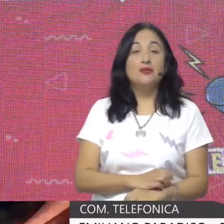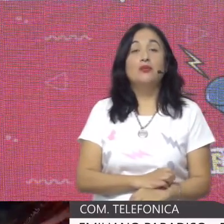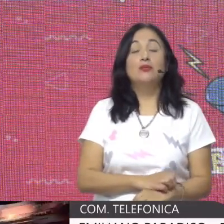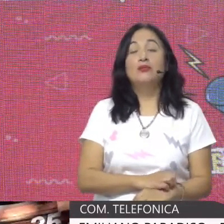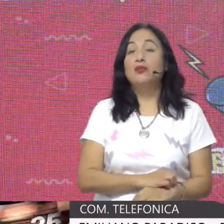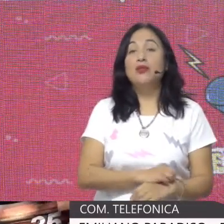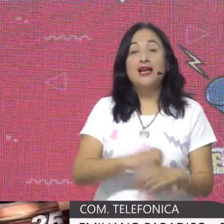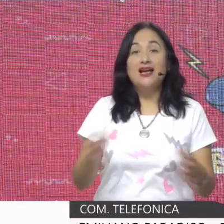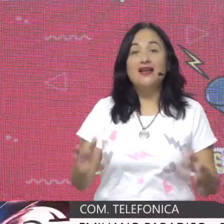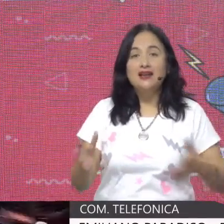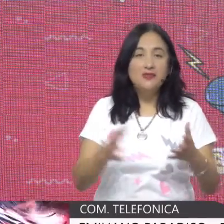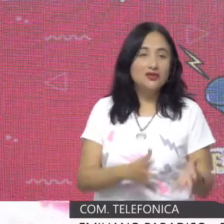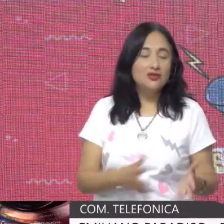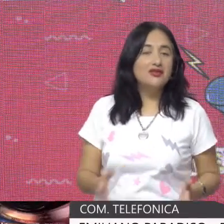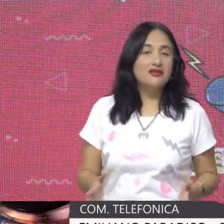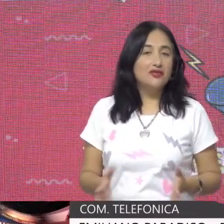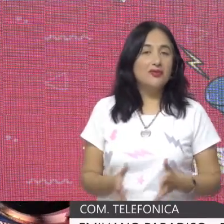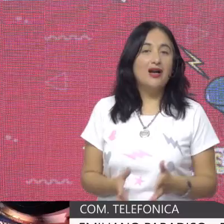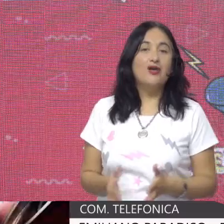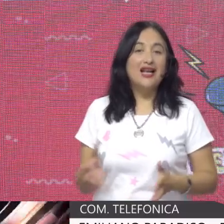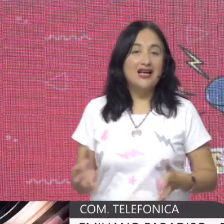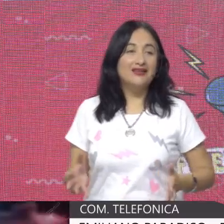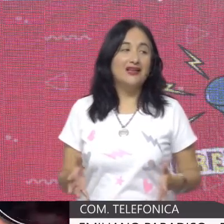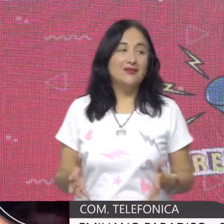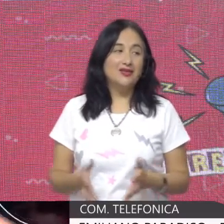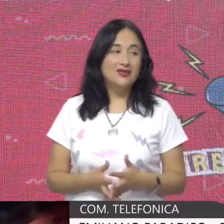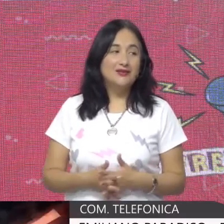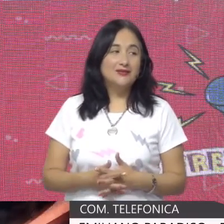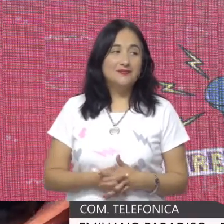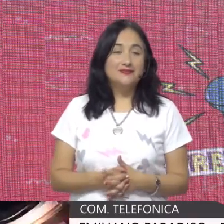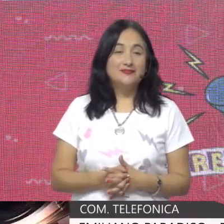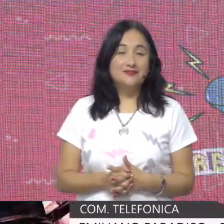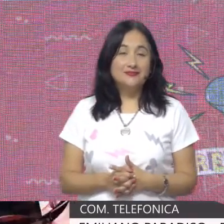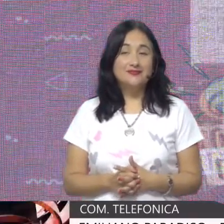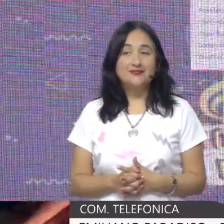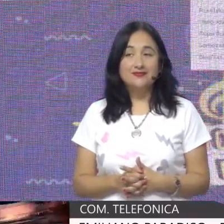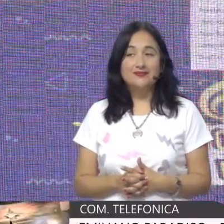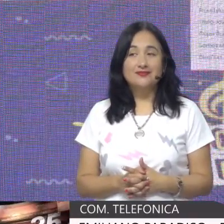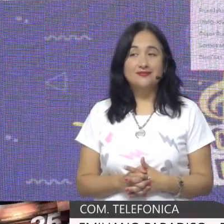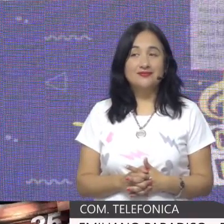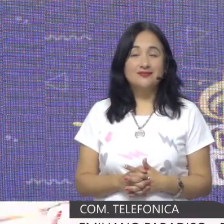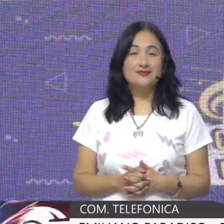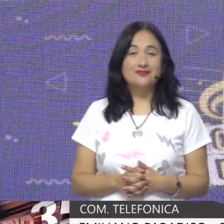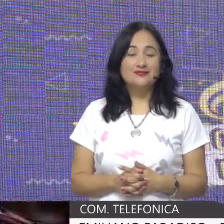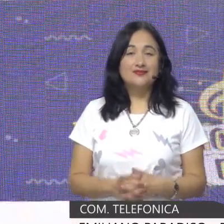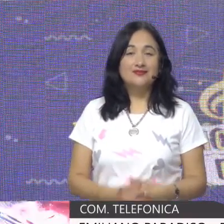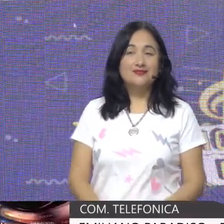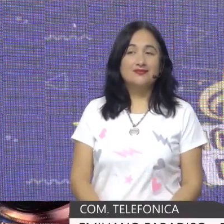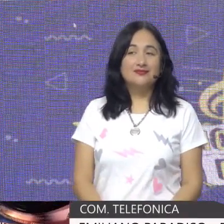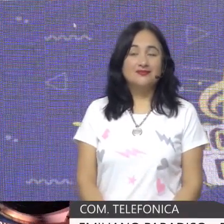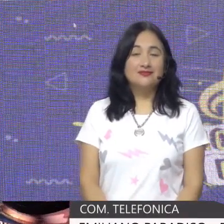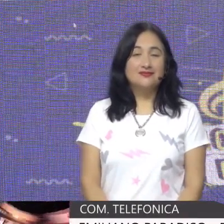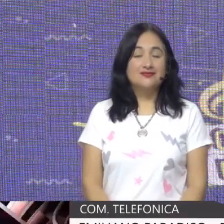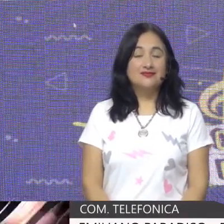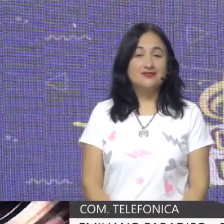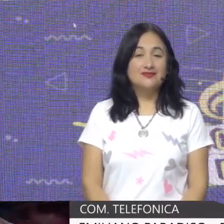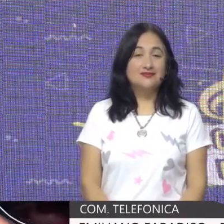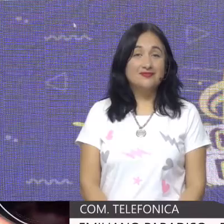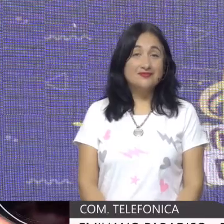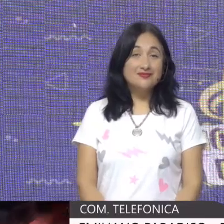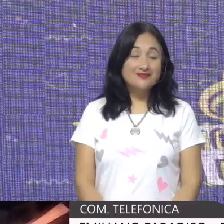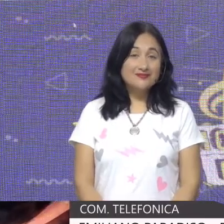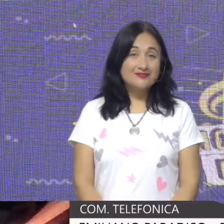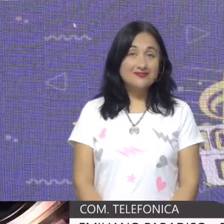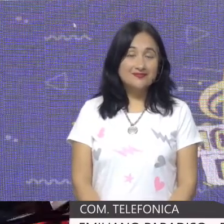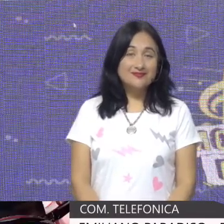actividades muy variadas, pero todas en forma online, digamos? Exacto. Mirá, tengo el orgullo